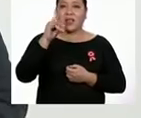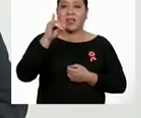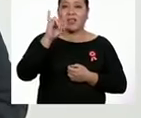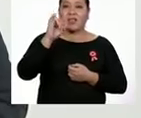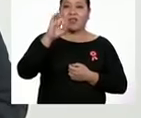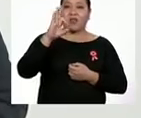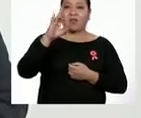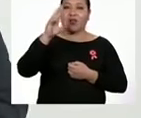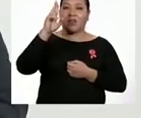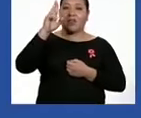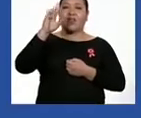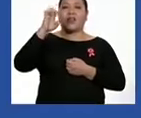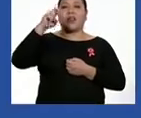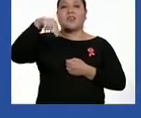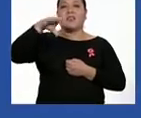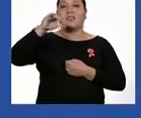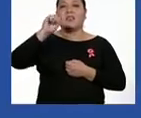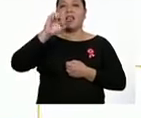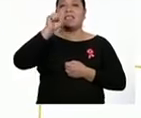diferencia simétrica de intervalos.